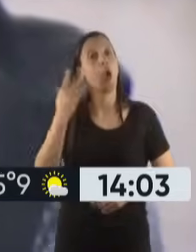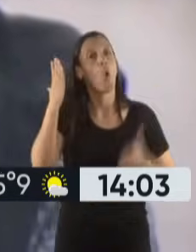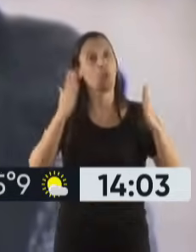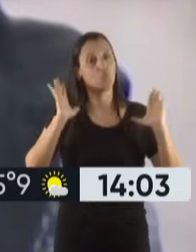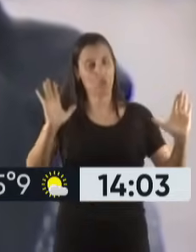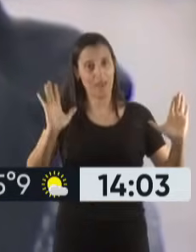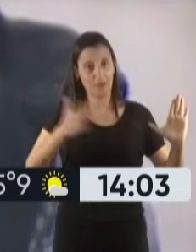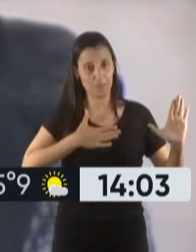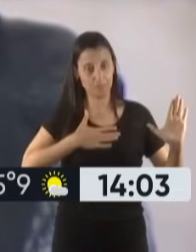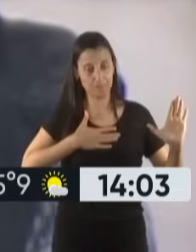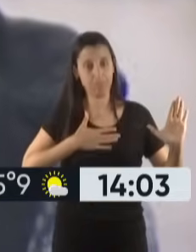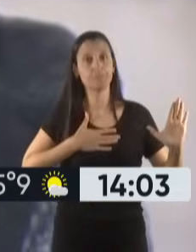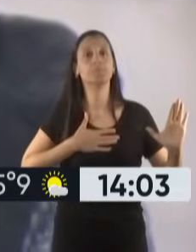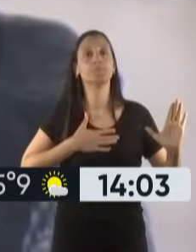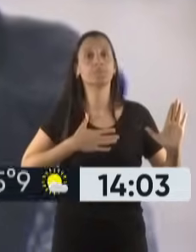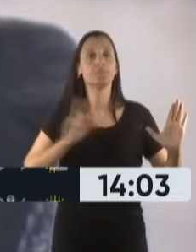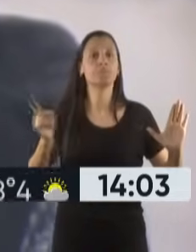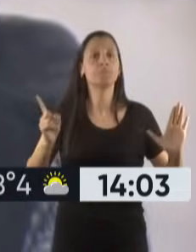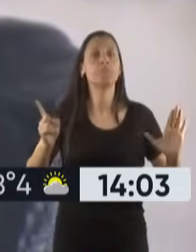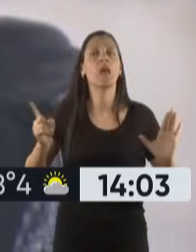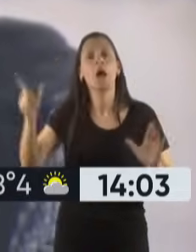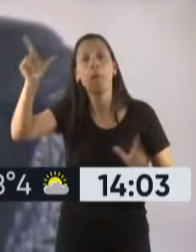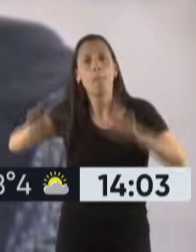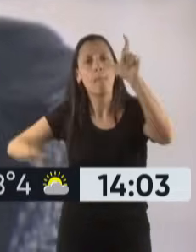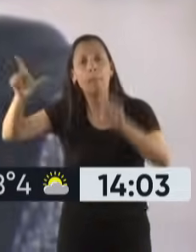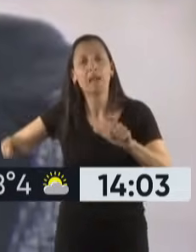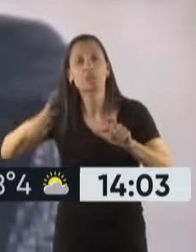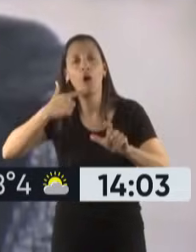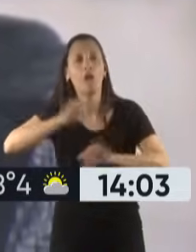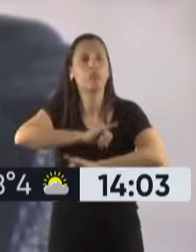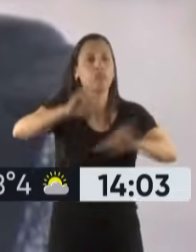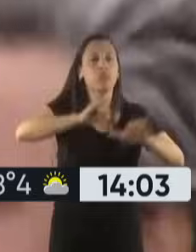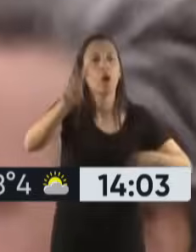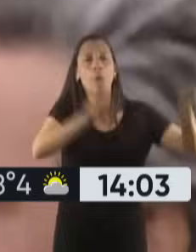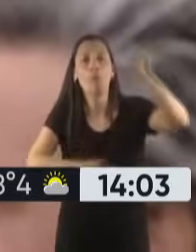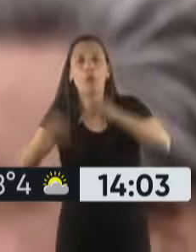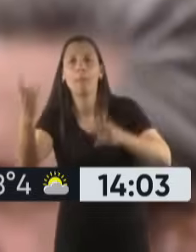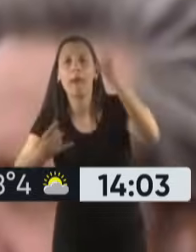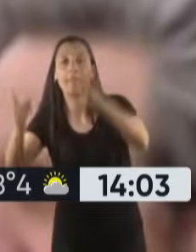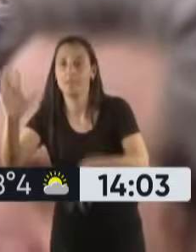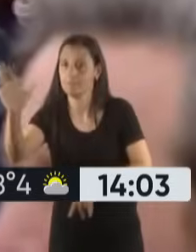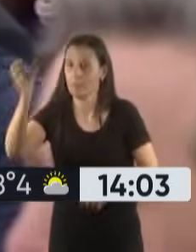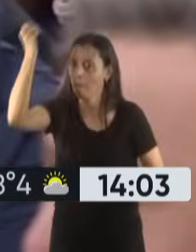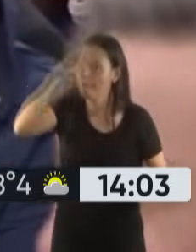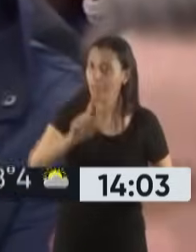tengo un sueño. Que no te vendan espejitos de colores, hermano, que no te los vendan, que no te los